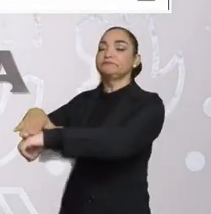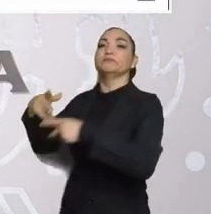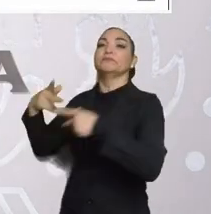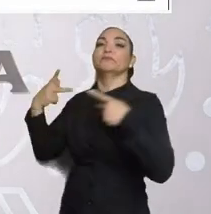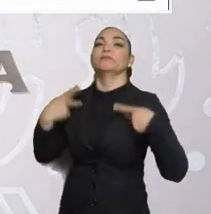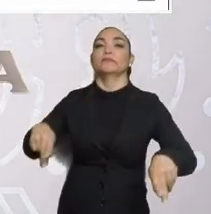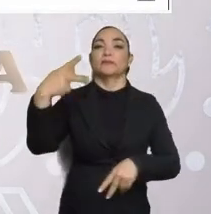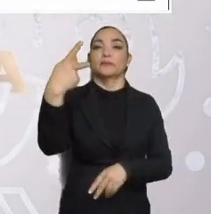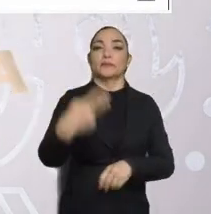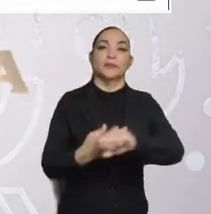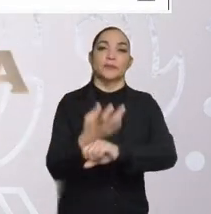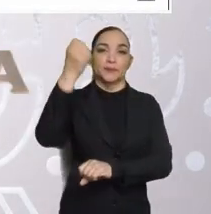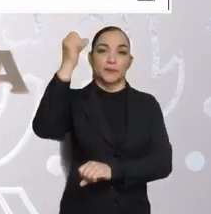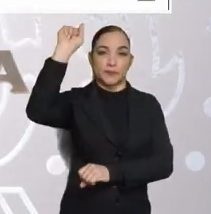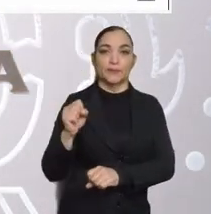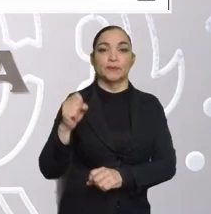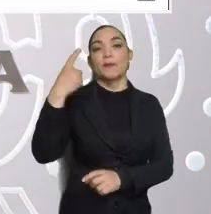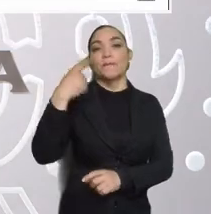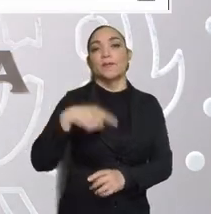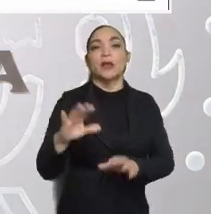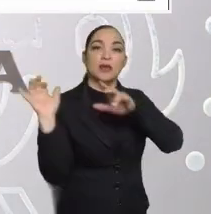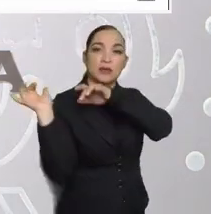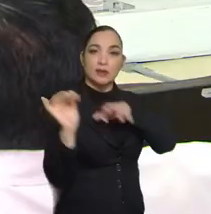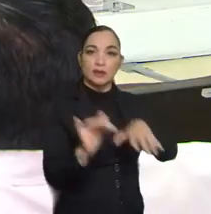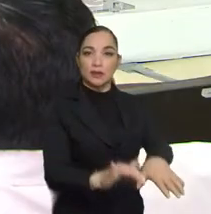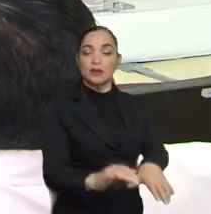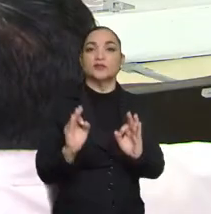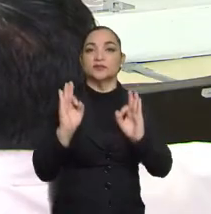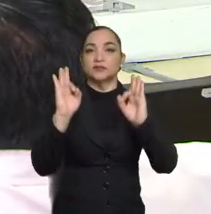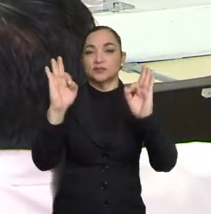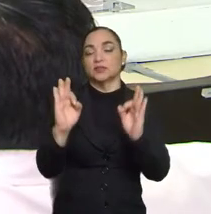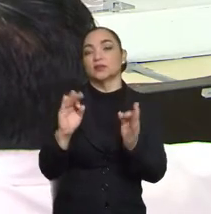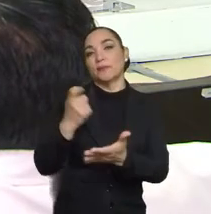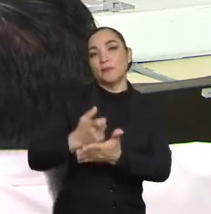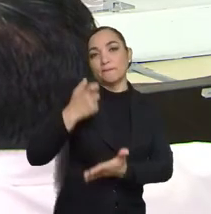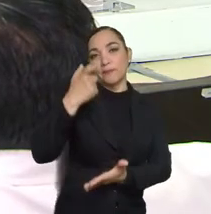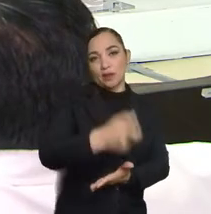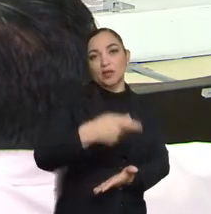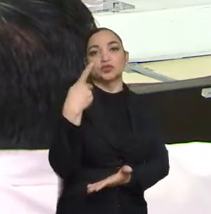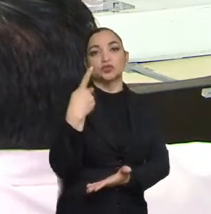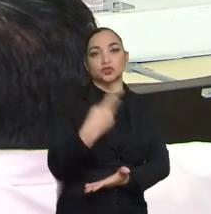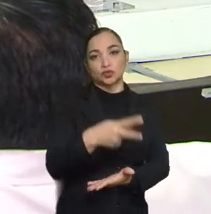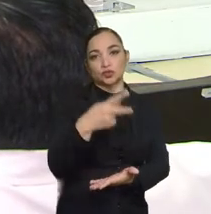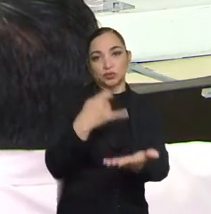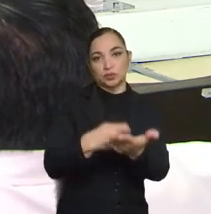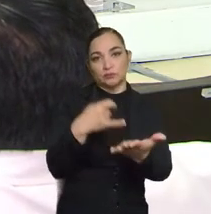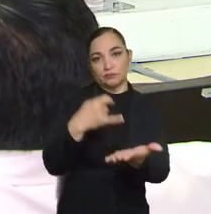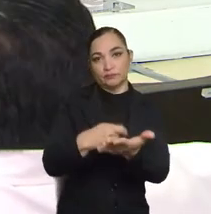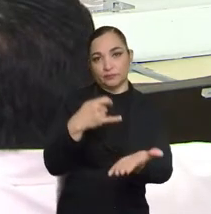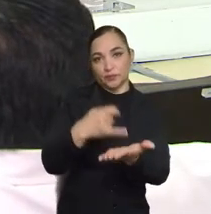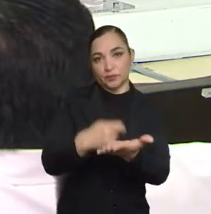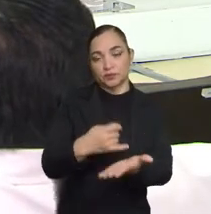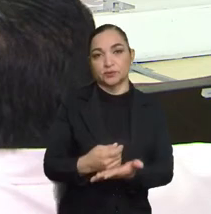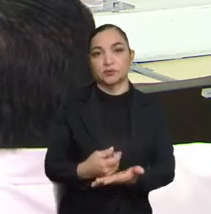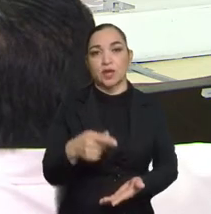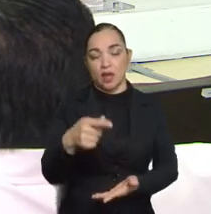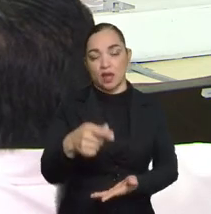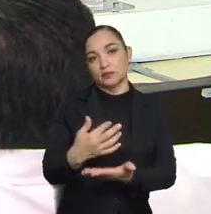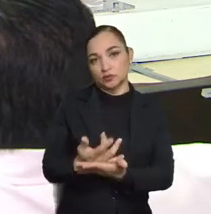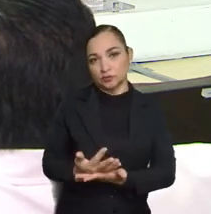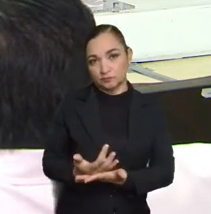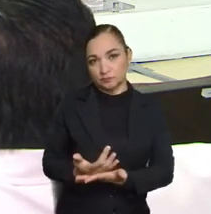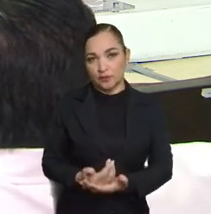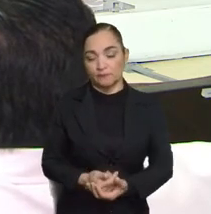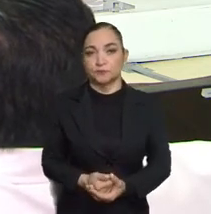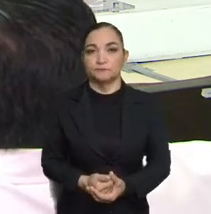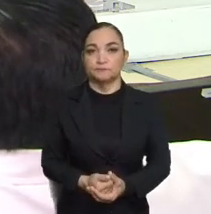a acudir a todas las oficinas de recaudación. Ahí los estaremos esperando para atenderlos. ¿Cuánto se espera que acudan ahí